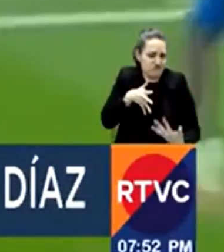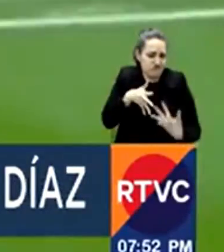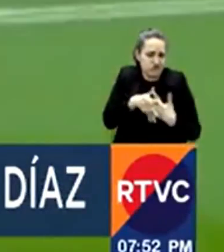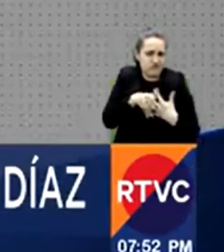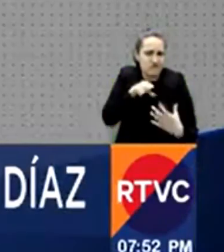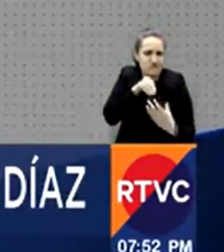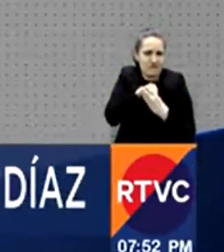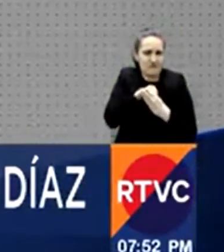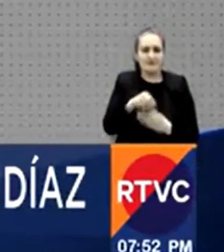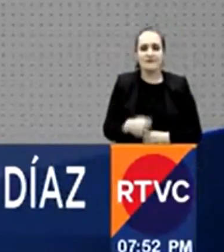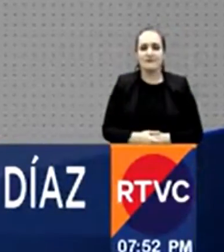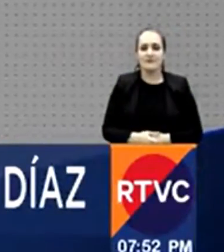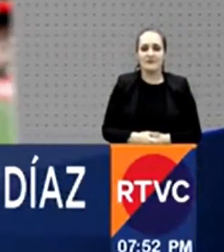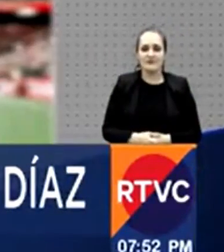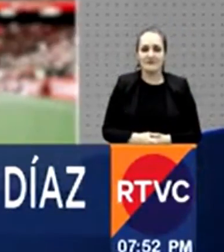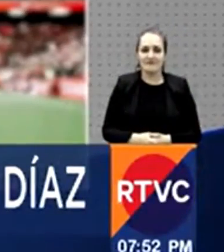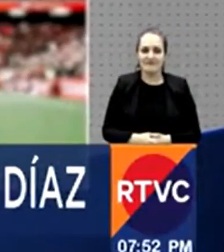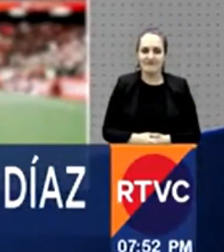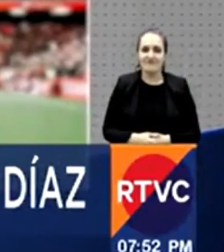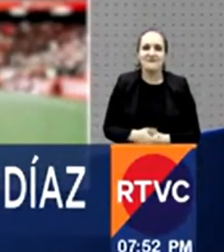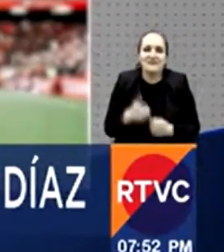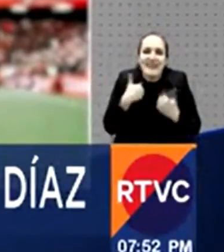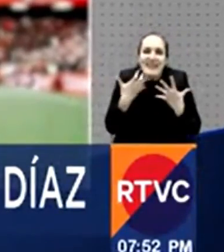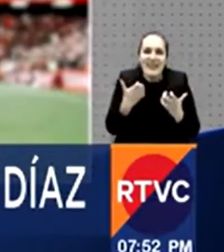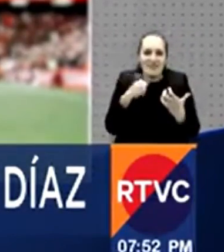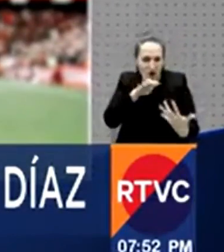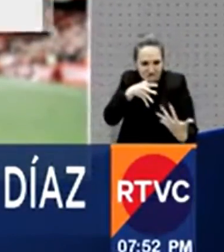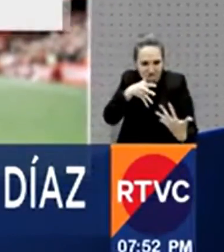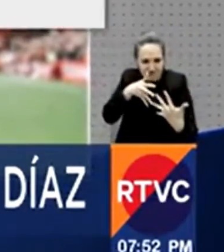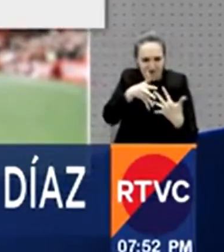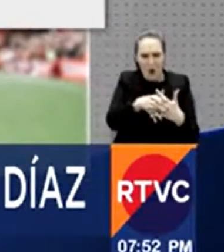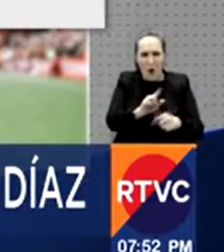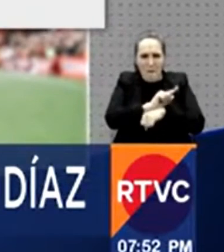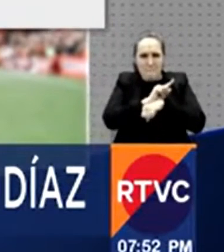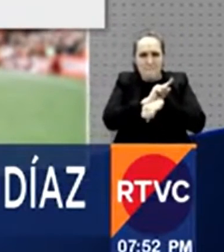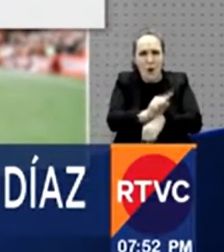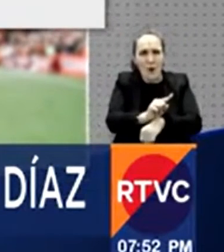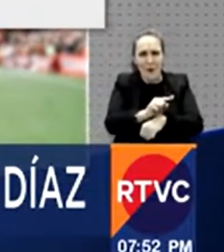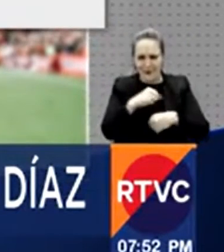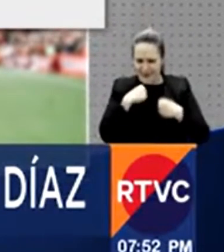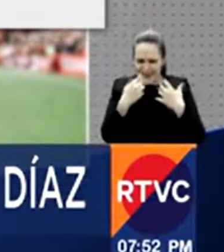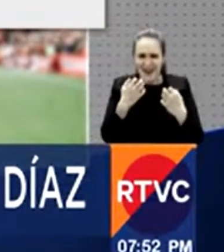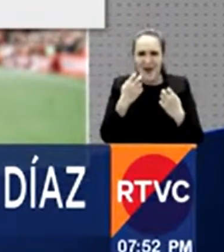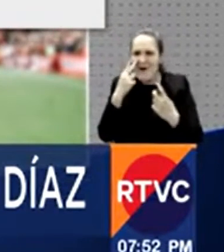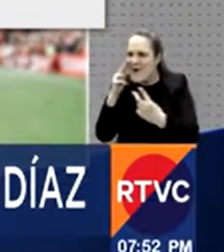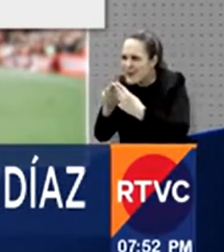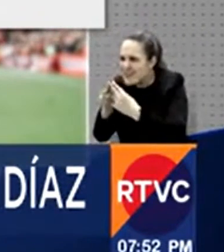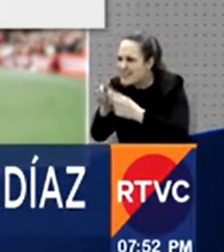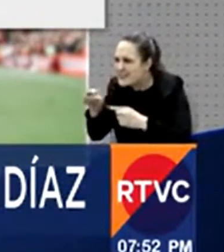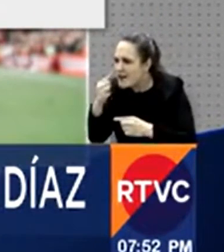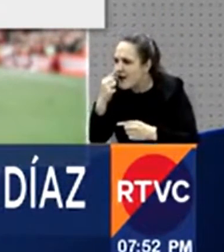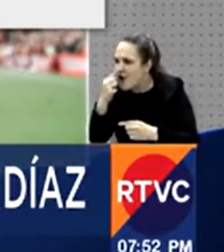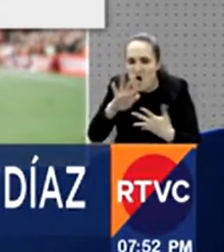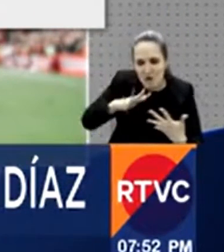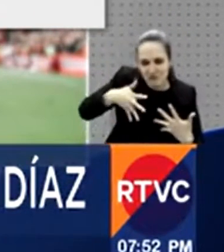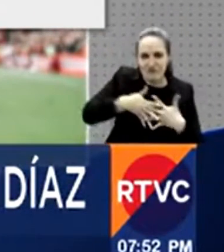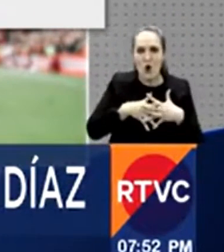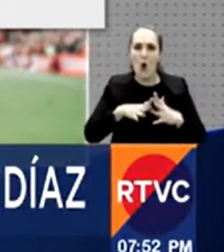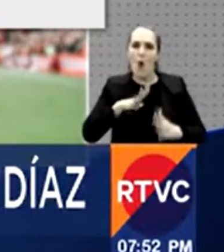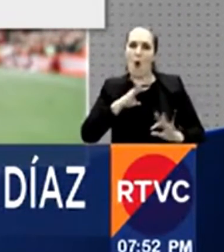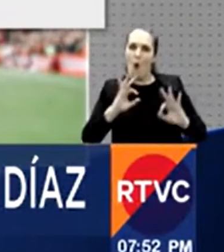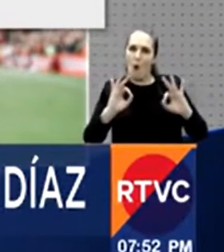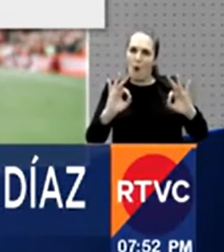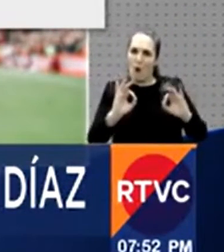los Reds. Quería acomodarme lo más rápido posible, como decía antes, y conocer el estilo de juego y sentirme cómodo. En